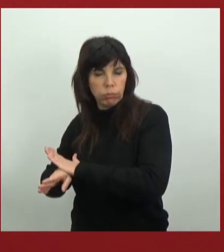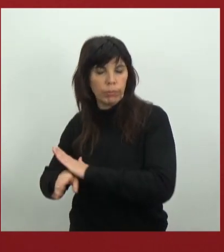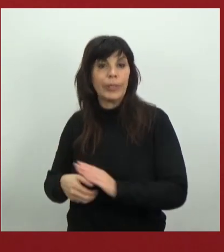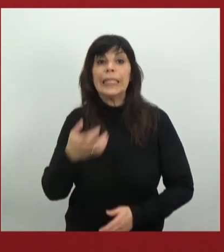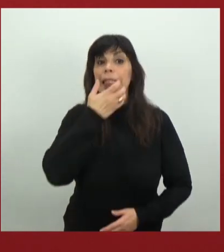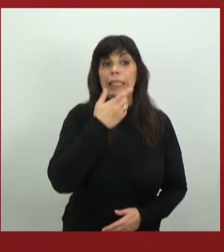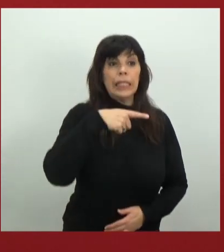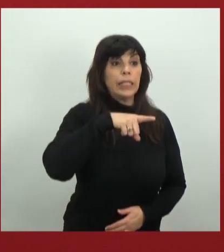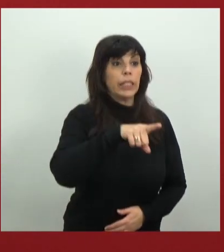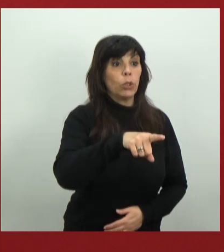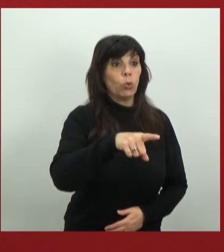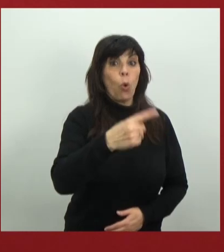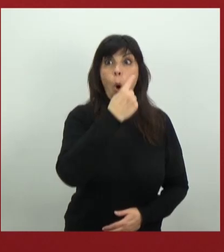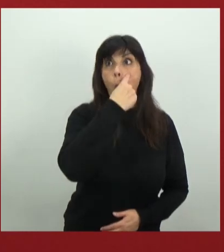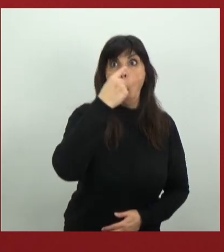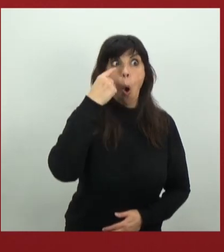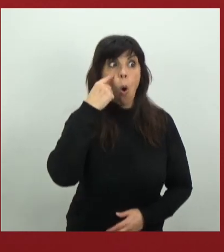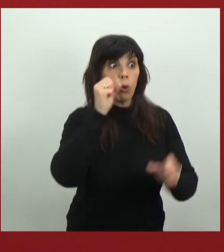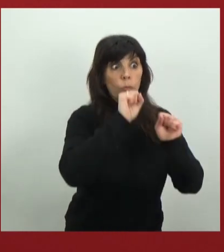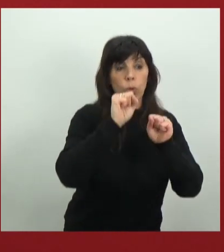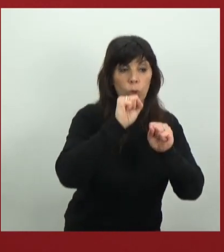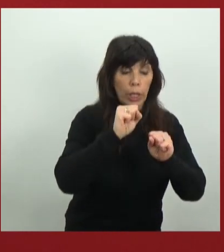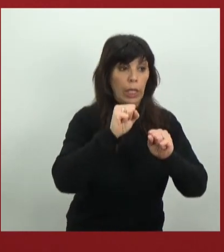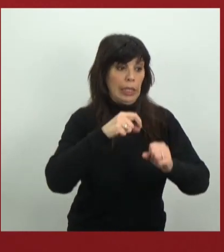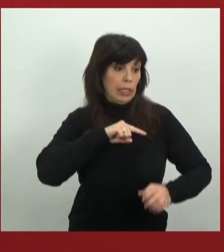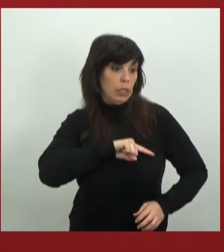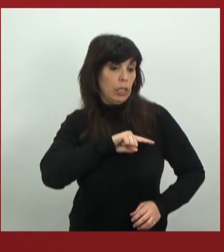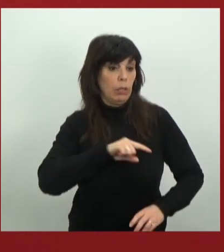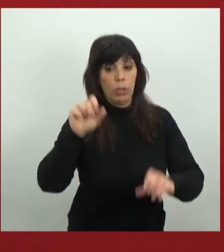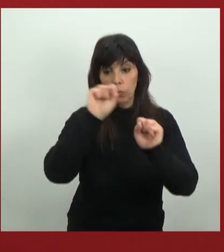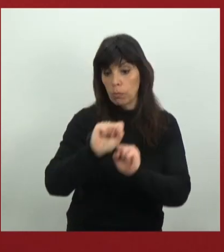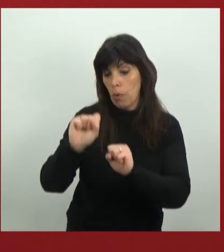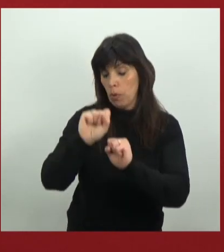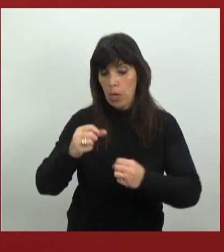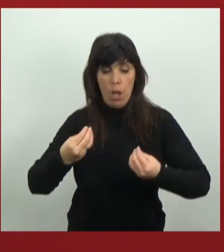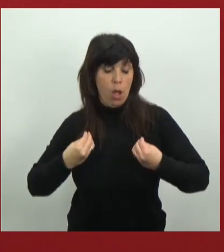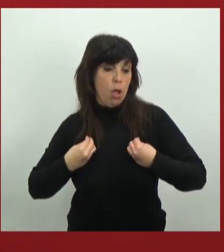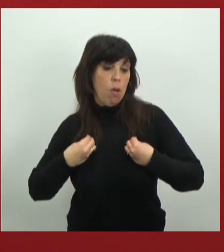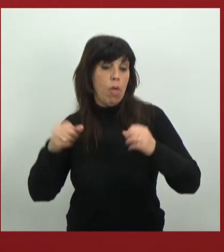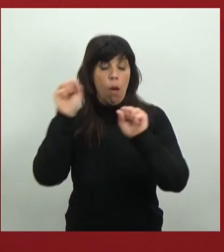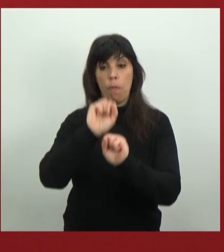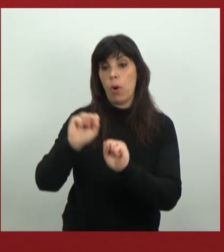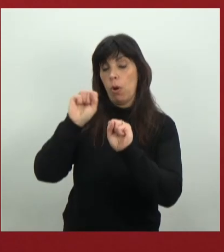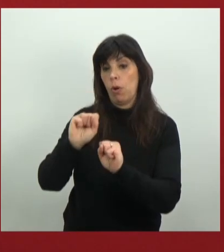Si tú no proteges tus ojos, tus sentimientos, tu vida, tu lengua,